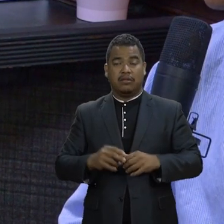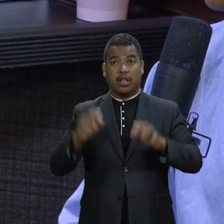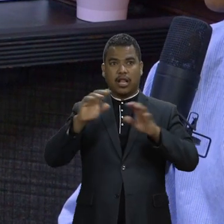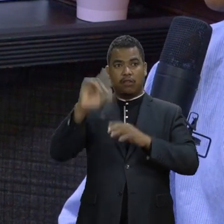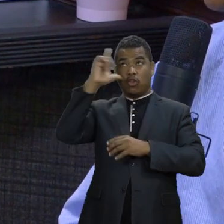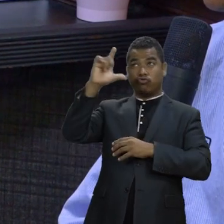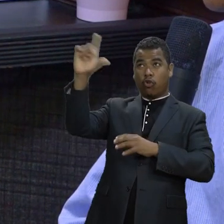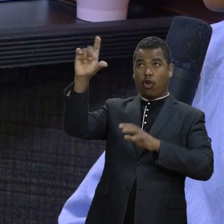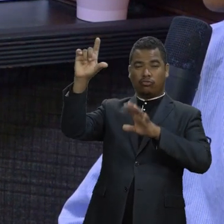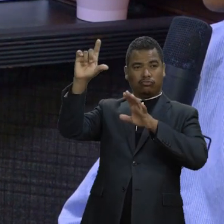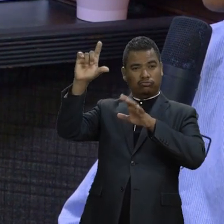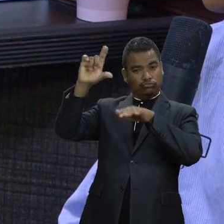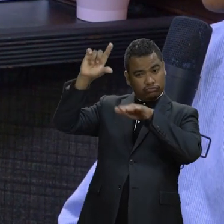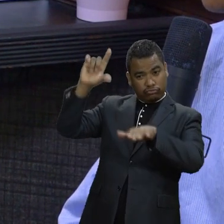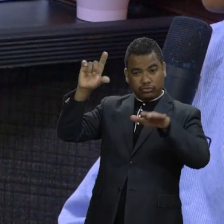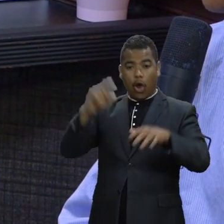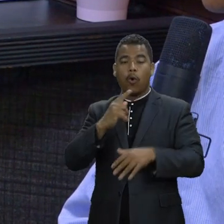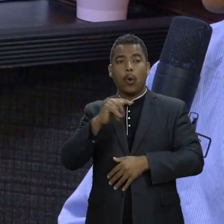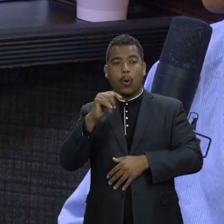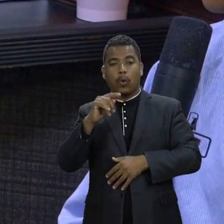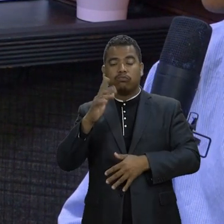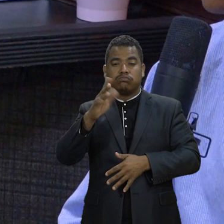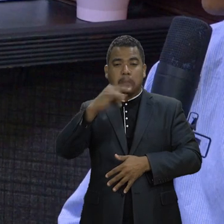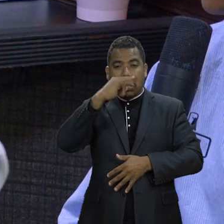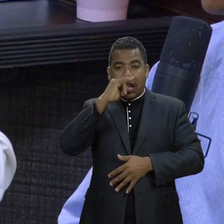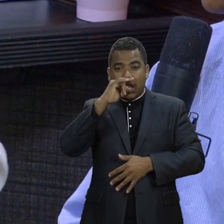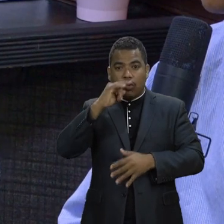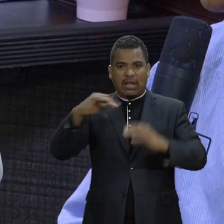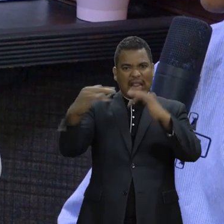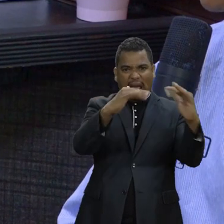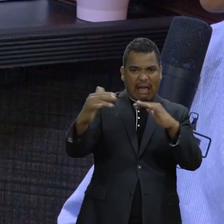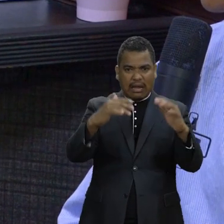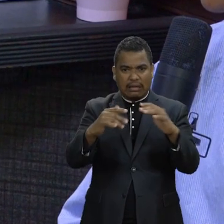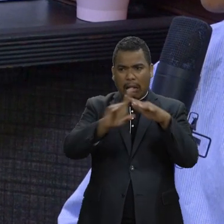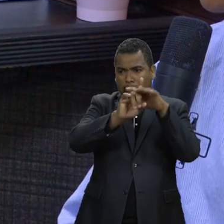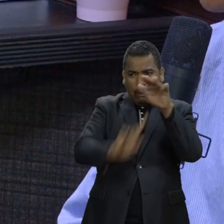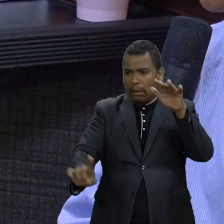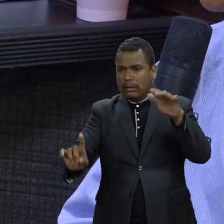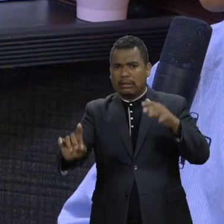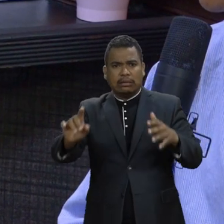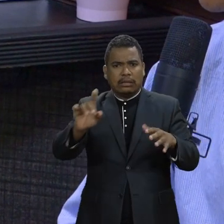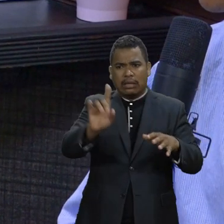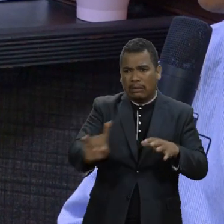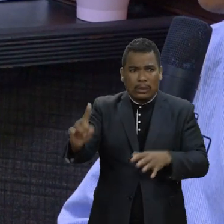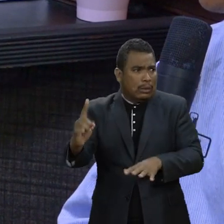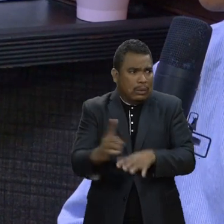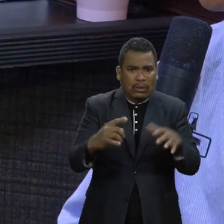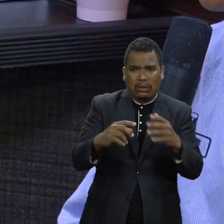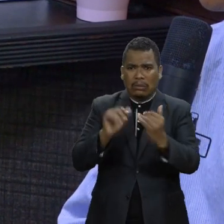Sol, de Spielberg, que es un niño que se pierde en una guerra y todas las cosas que pasa a ese niño. Es una